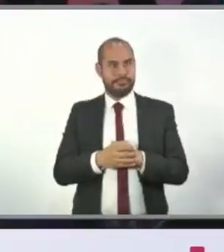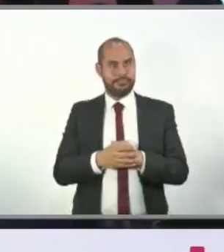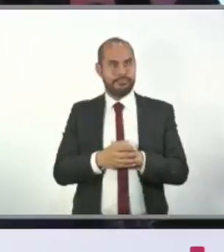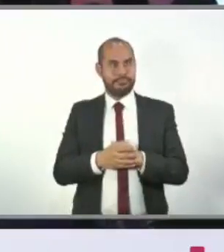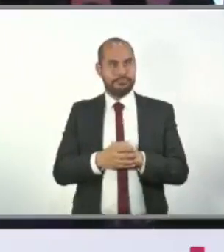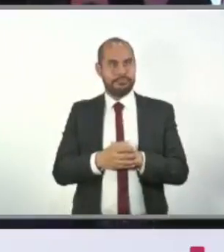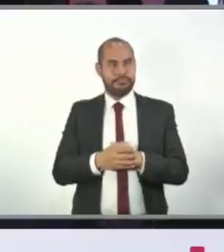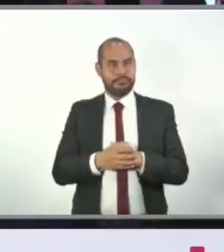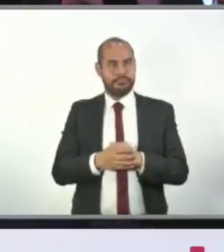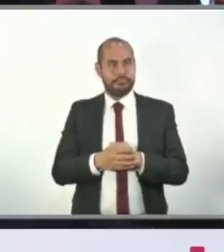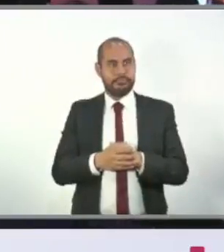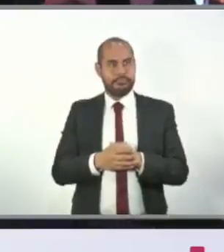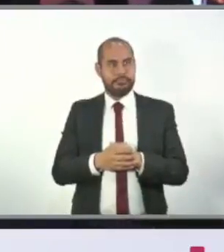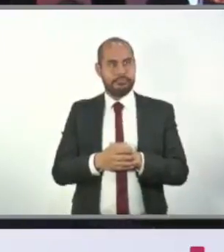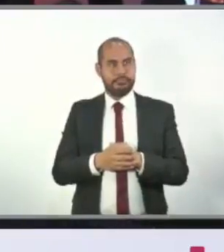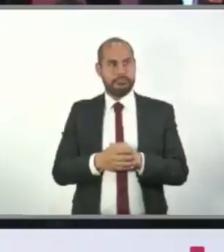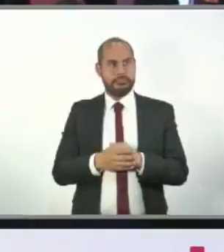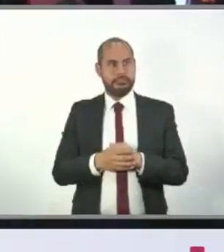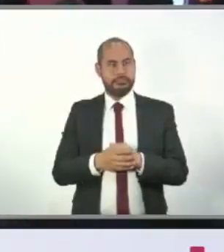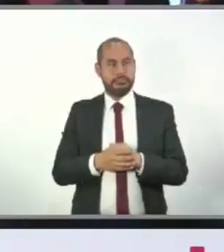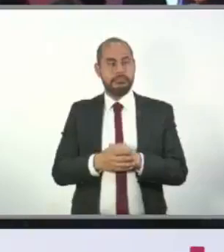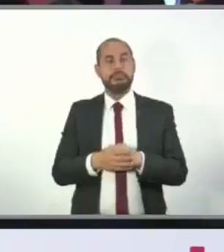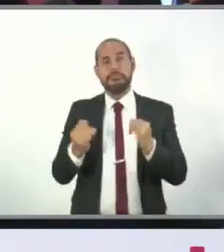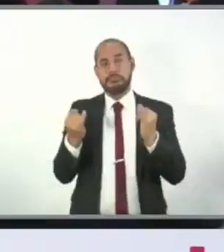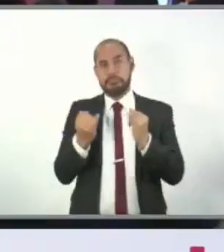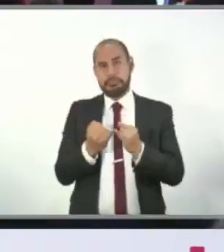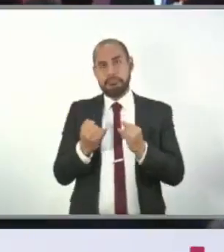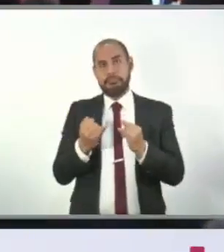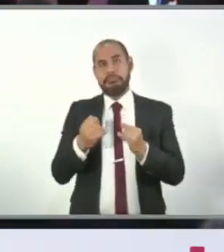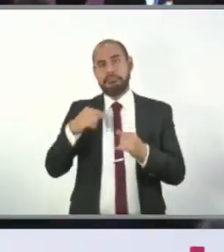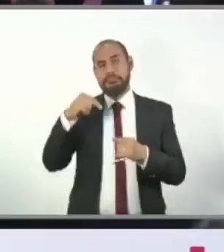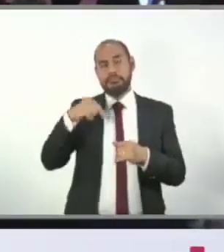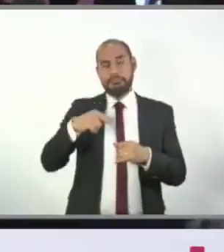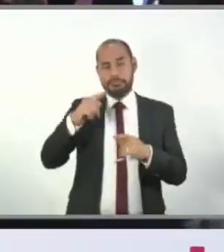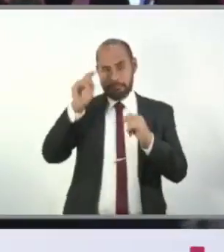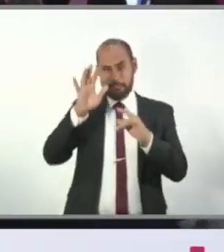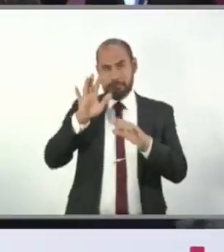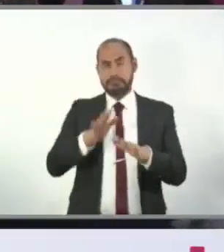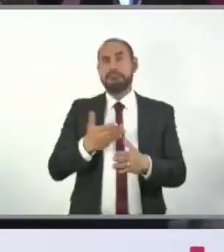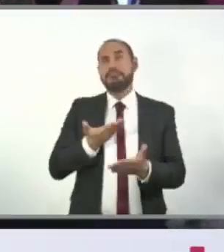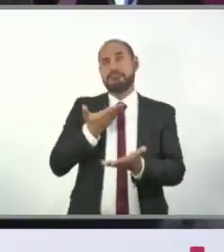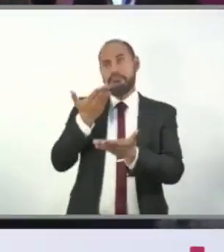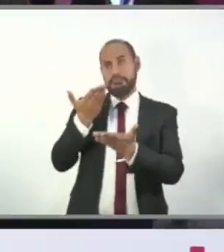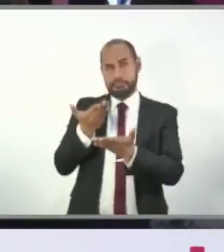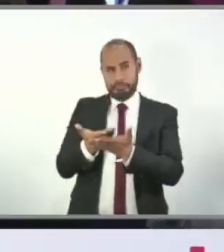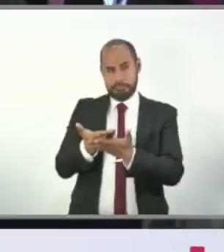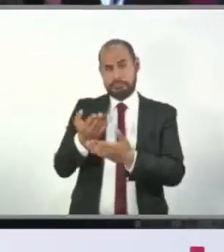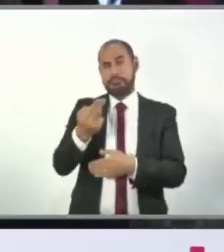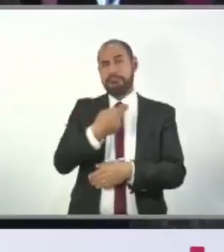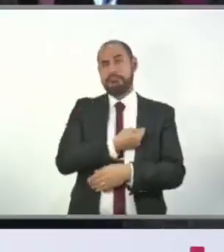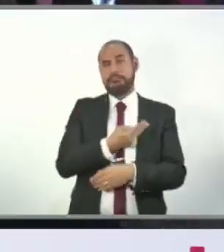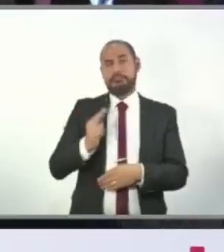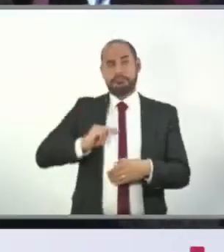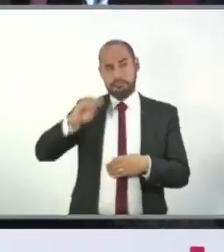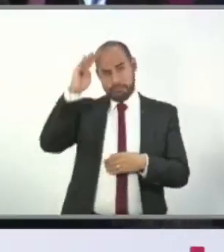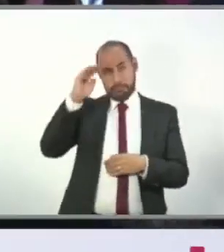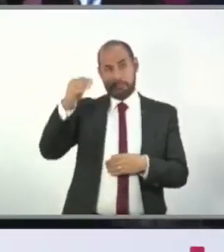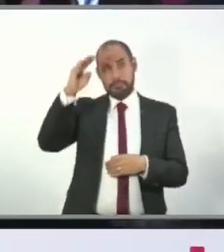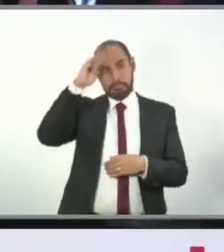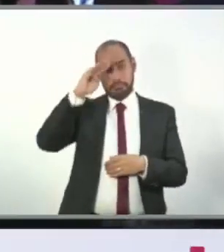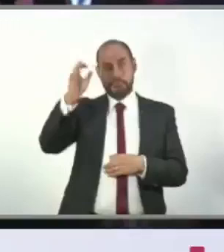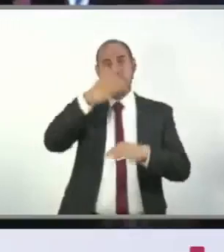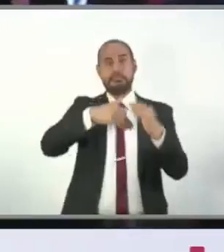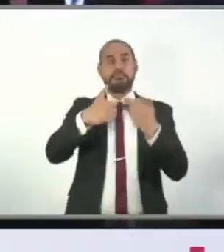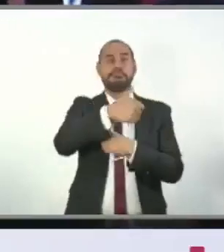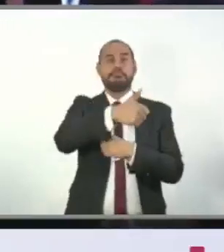Padre Arturo que juntos demos la bendición pidamos la bendición de nuestro Señor. Que el Señor esté con